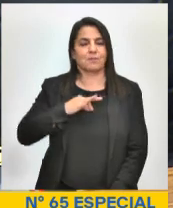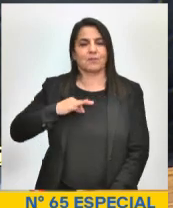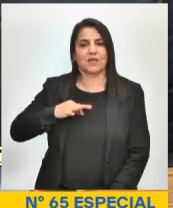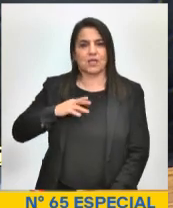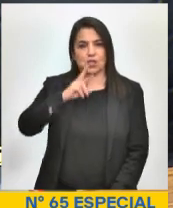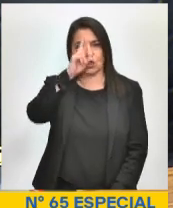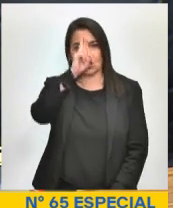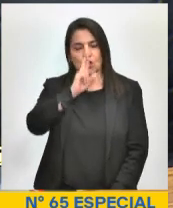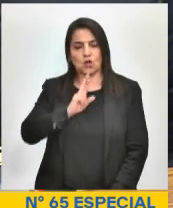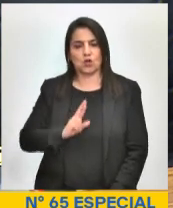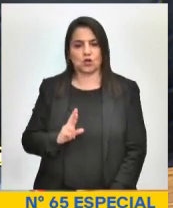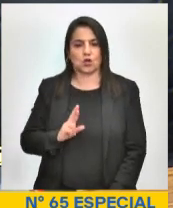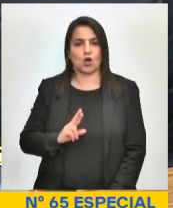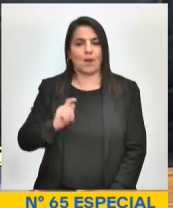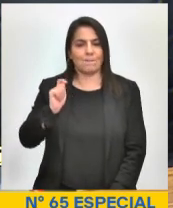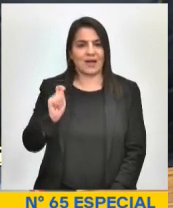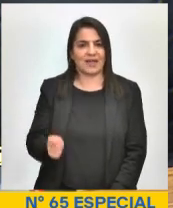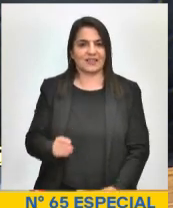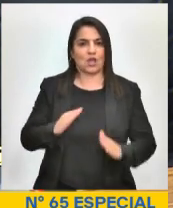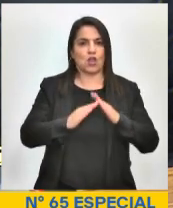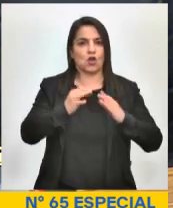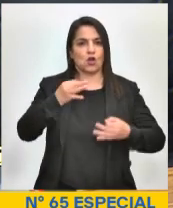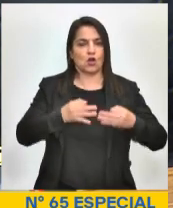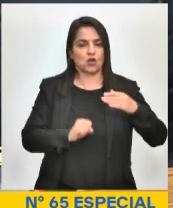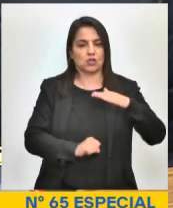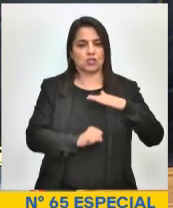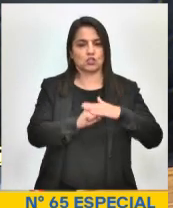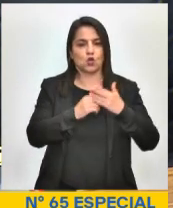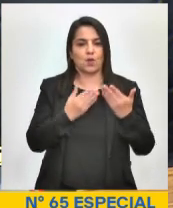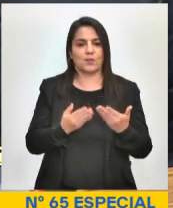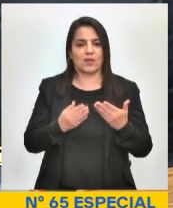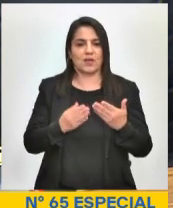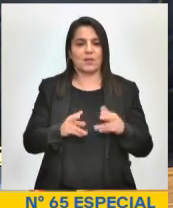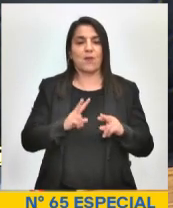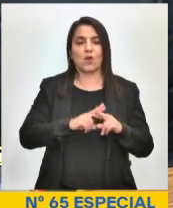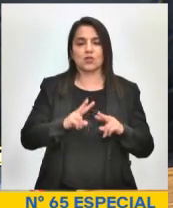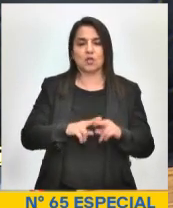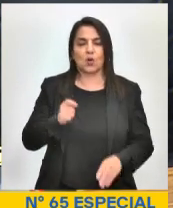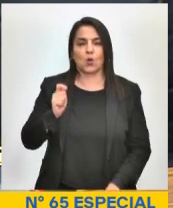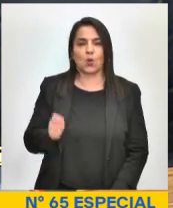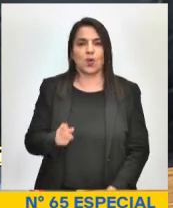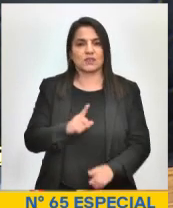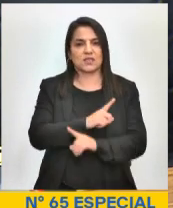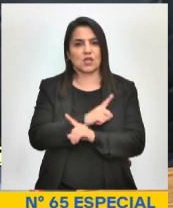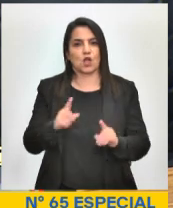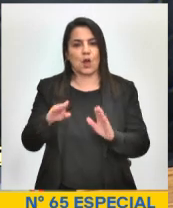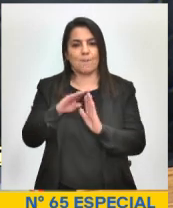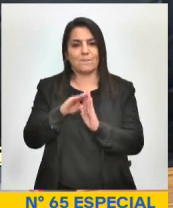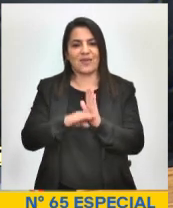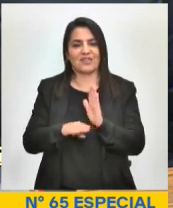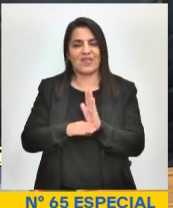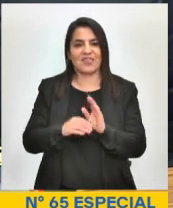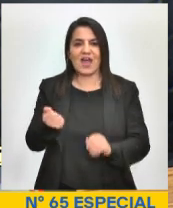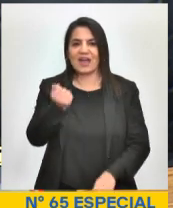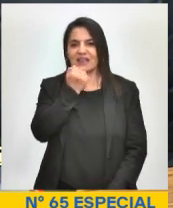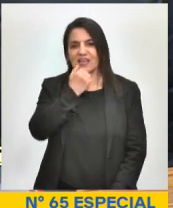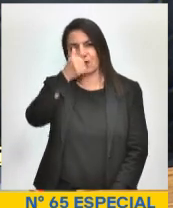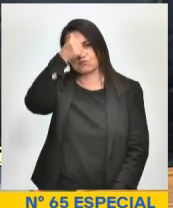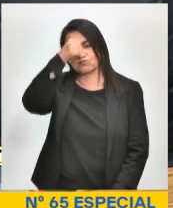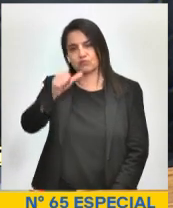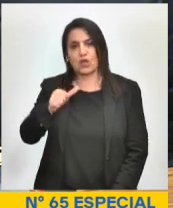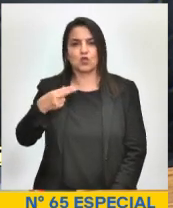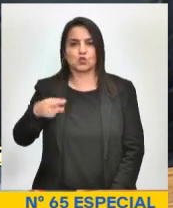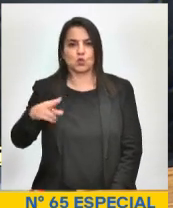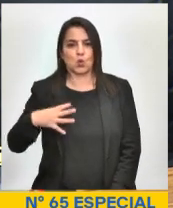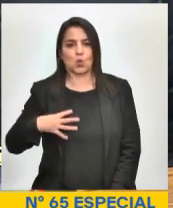correccional como magistrado de la Corte Suprema respecto de conductas ejercidas por jueces no tomando medidas para corregir o sancionar el comportamiento de su hija, quien